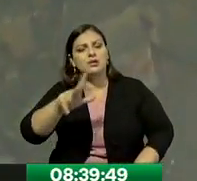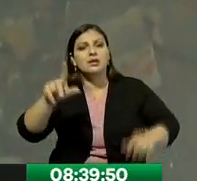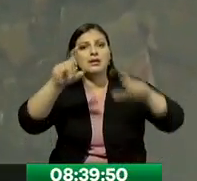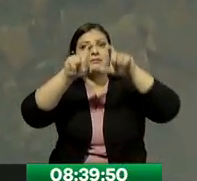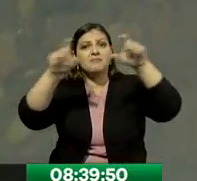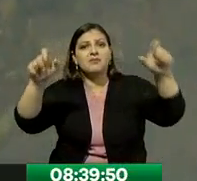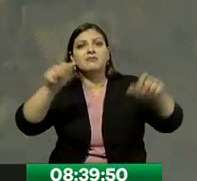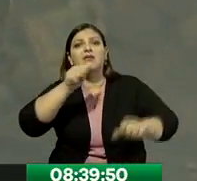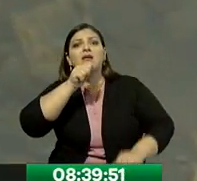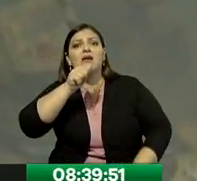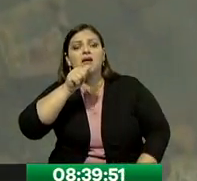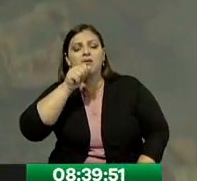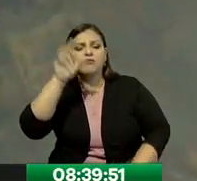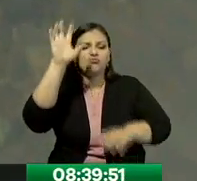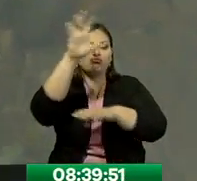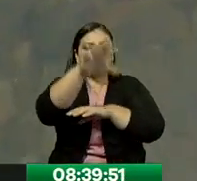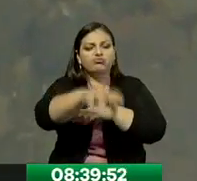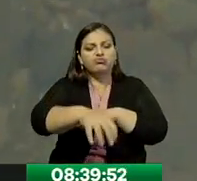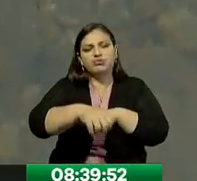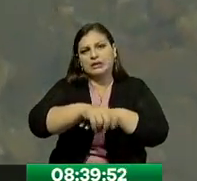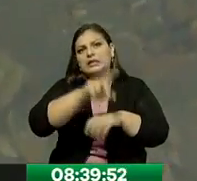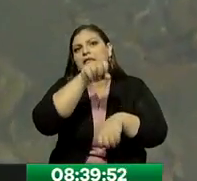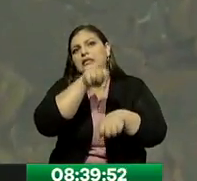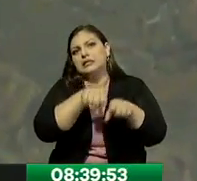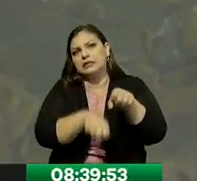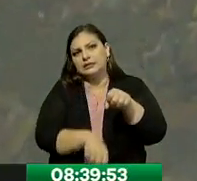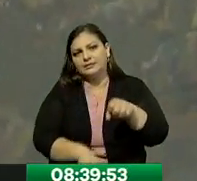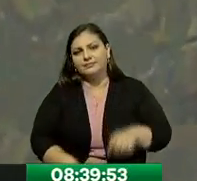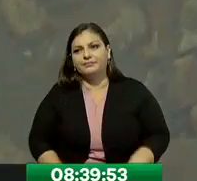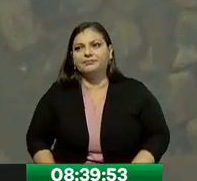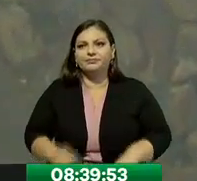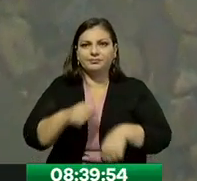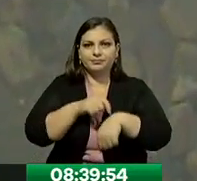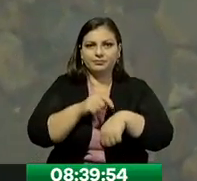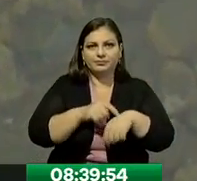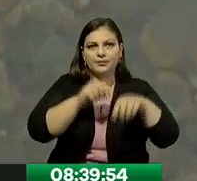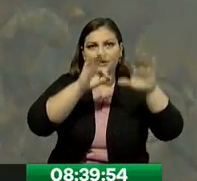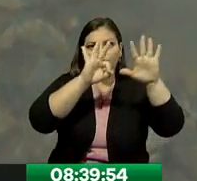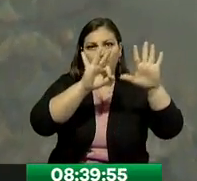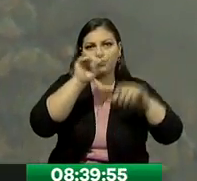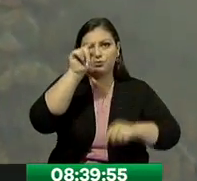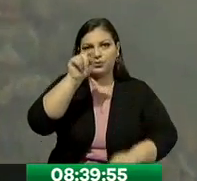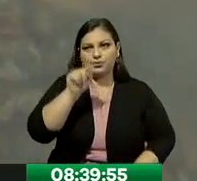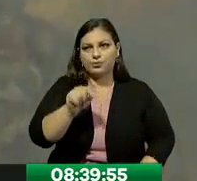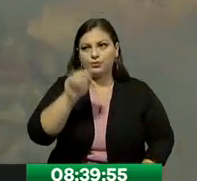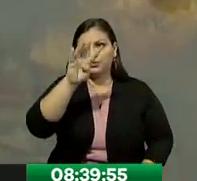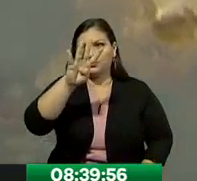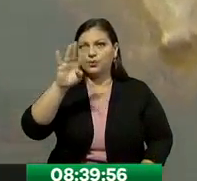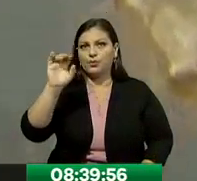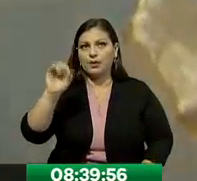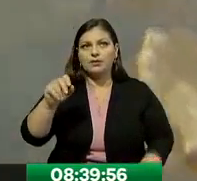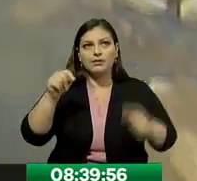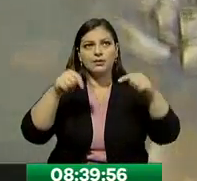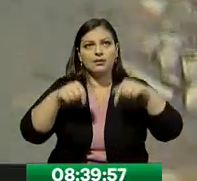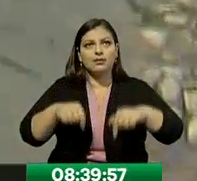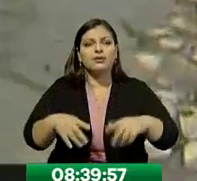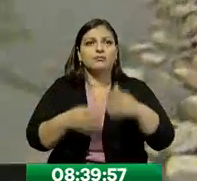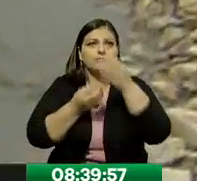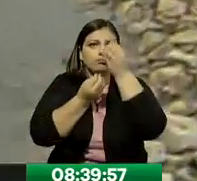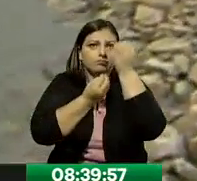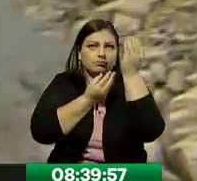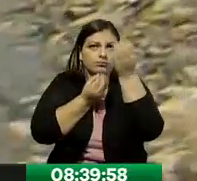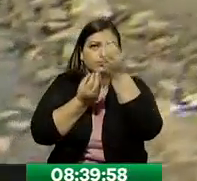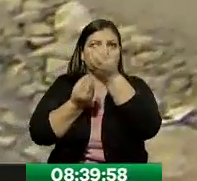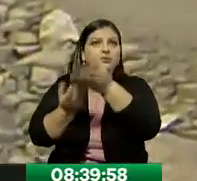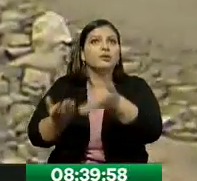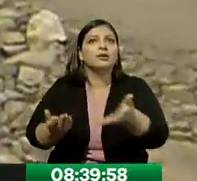ustedes tienen 8 40 de la mañana informando de la cooperativa san francisco de este problema que tiene la tubería rota